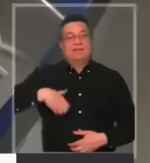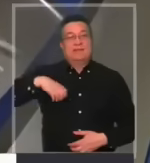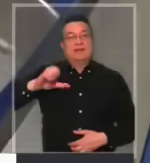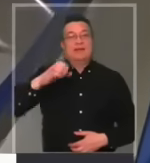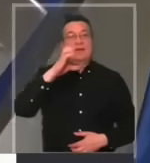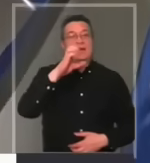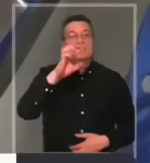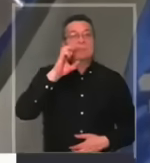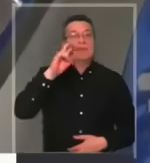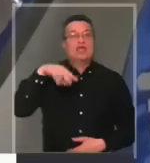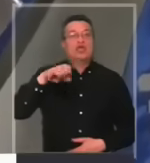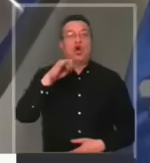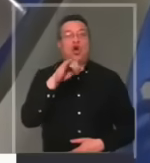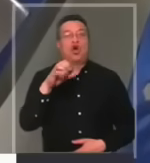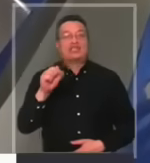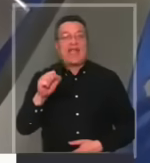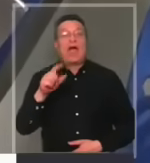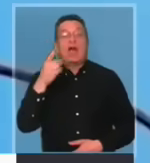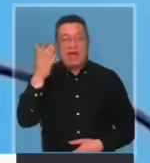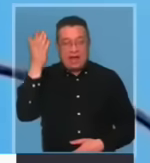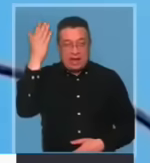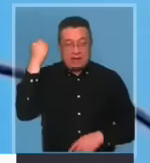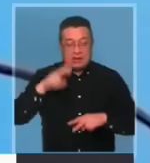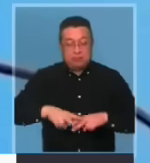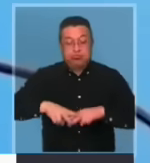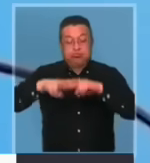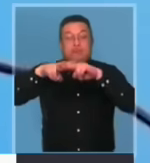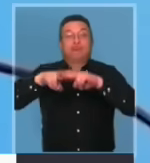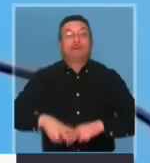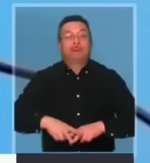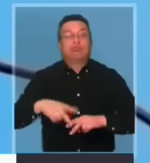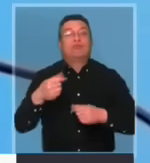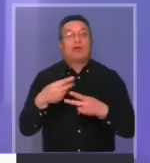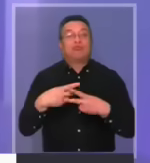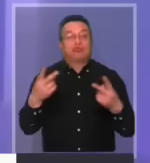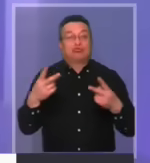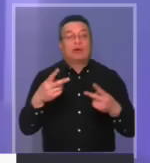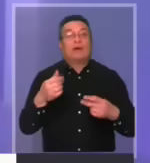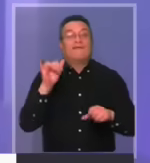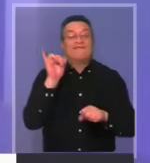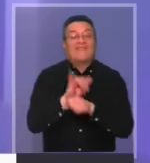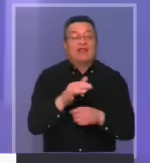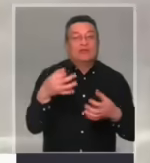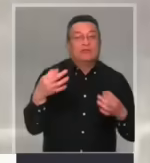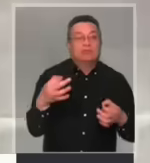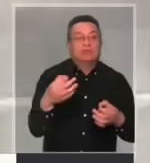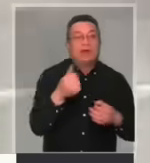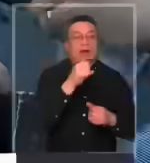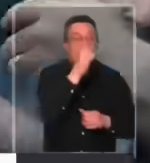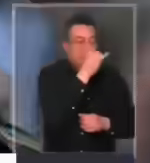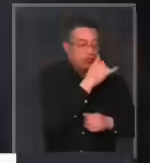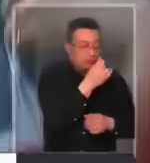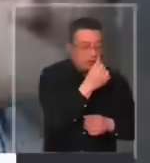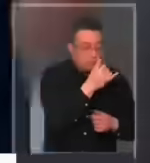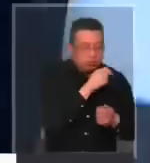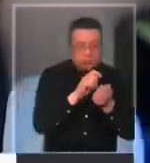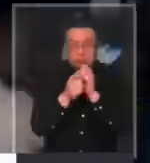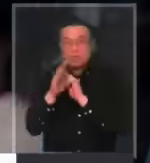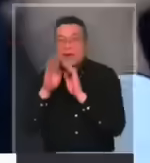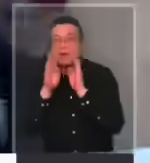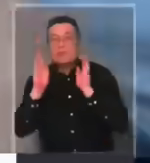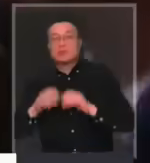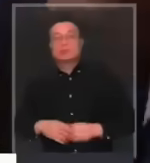Espinosa, en una causa por malversación de caudales públicos, falsificación de instrumento y lavado de dinero. Déjeme pasar, por